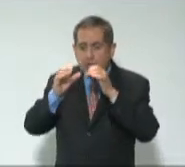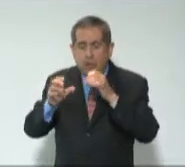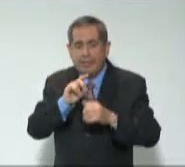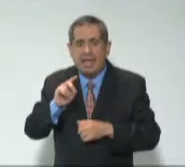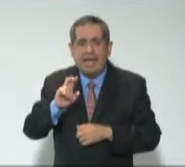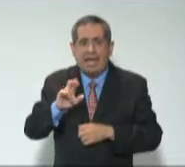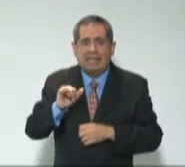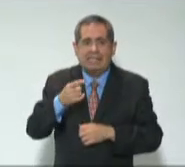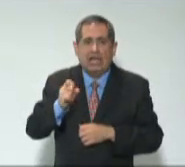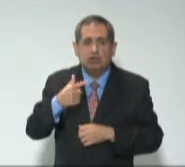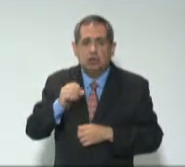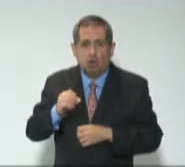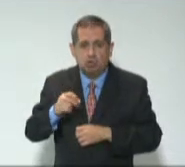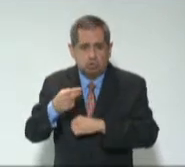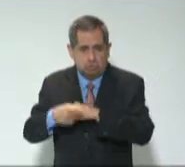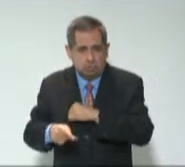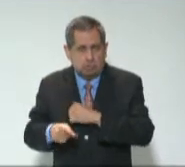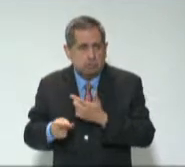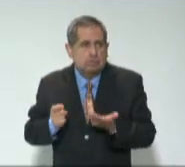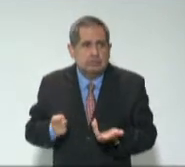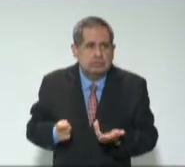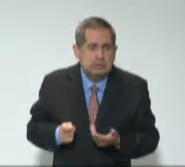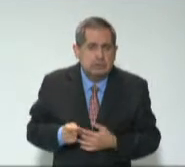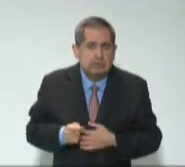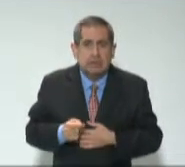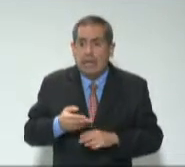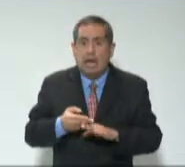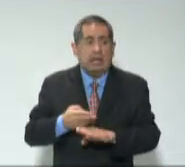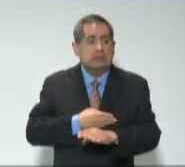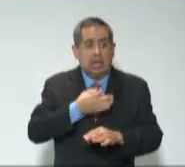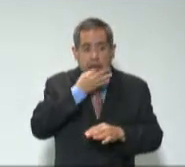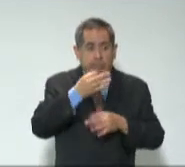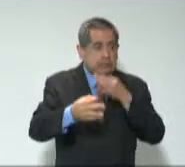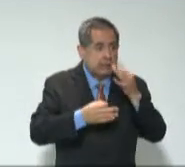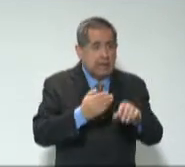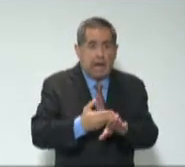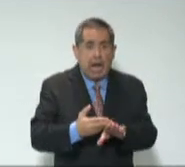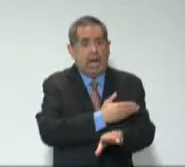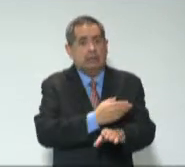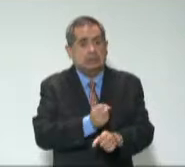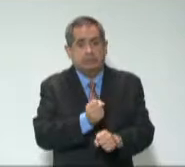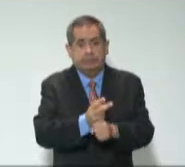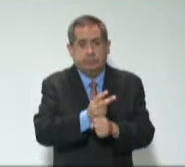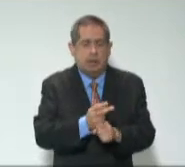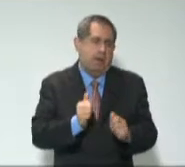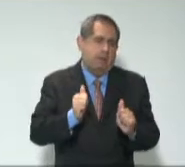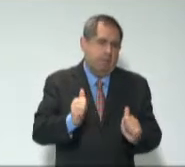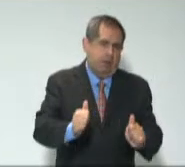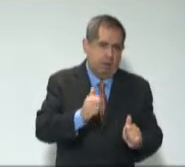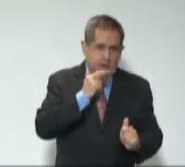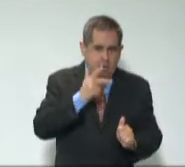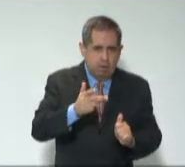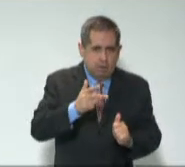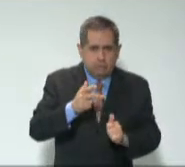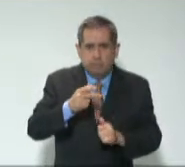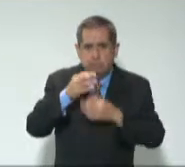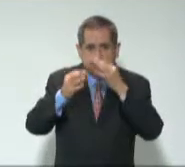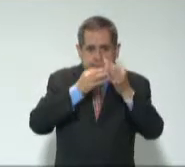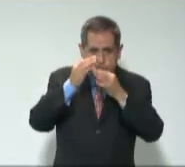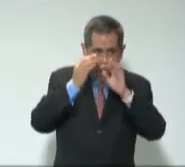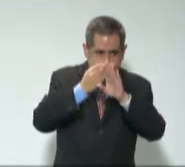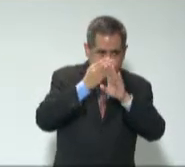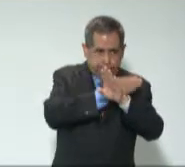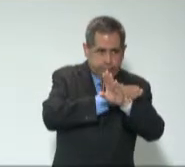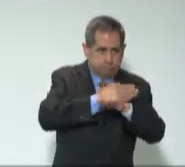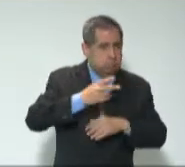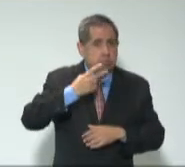riesgos es entender que la anticipación es fundamental y la veracidad es